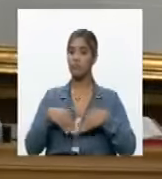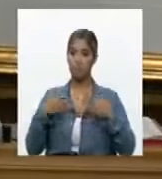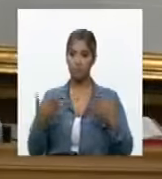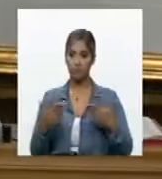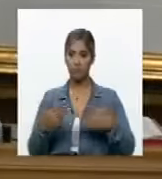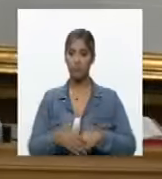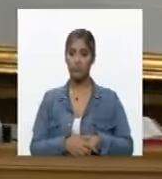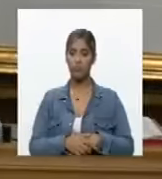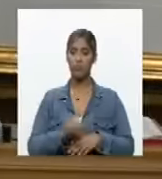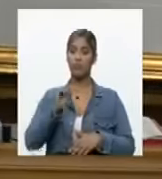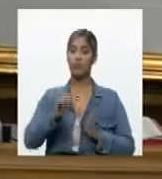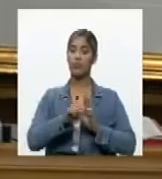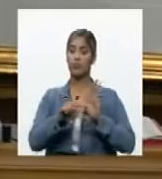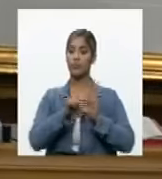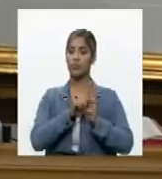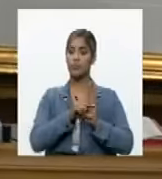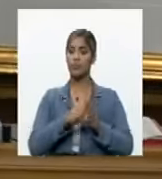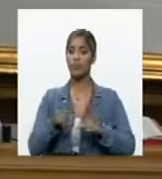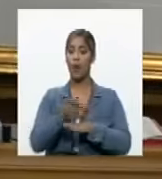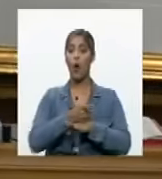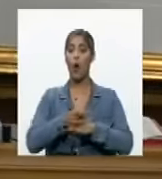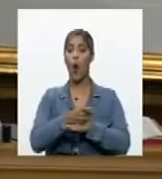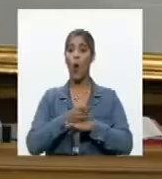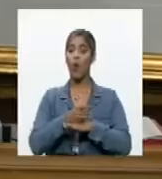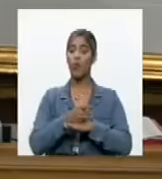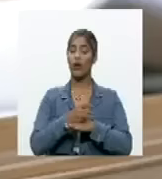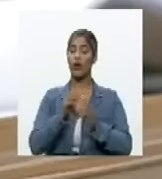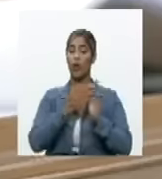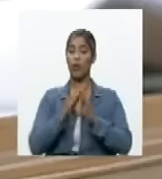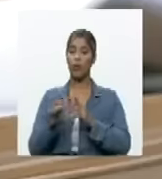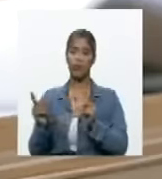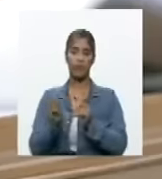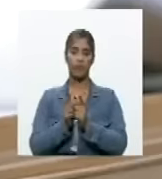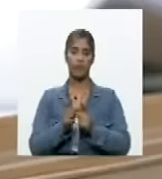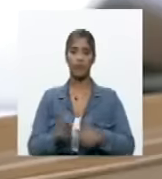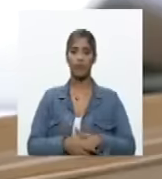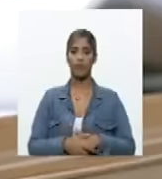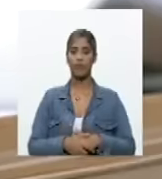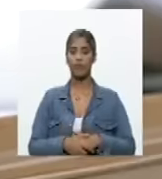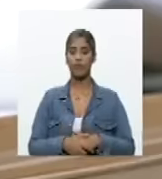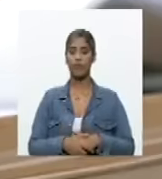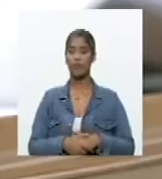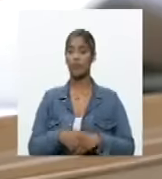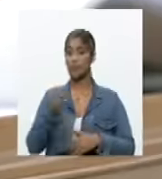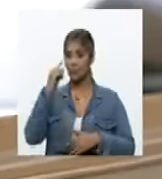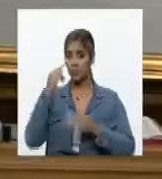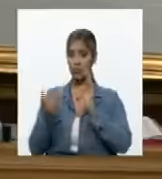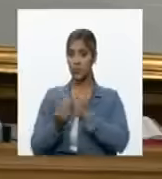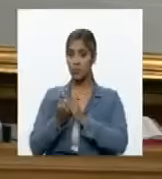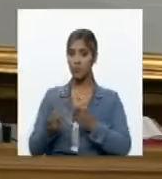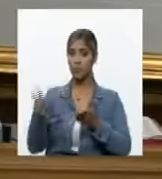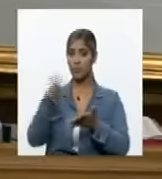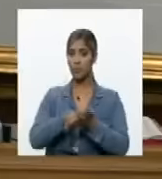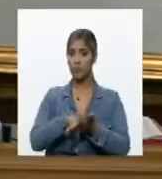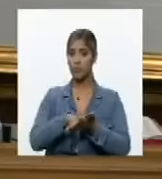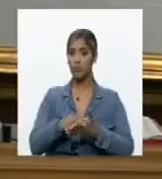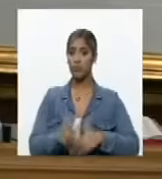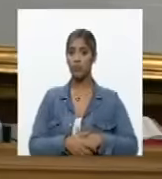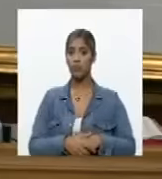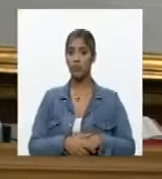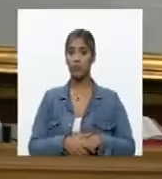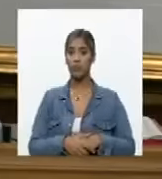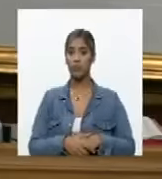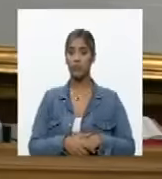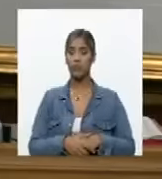siguientes términos. Epígrafe del gobierno de la comuna. Es todo, presidente. En consideración, el epígrafe.